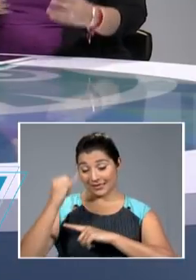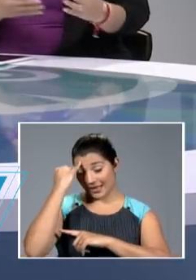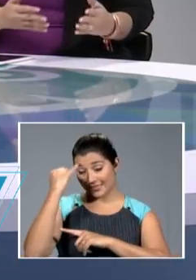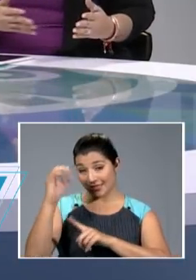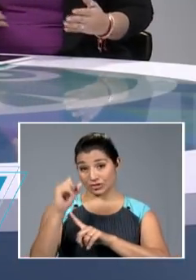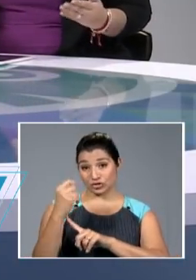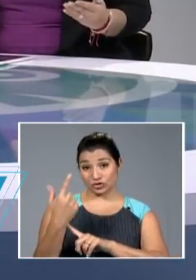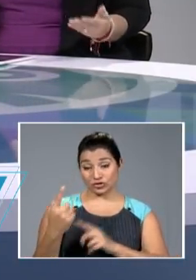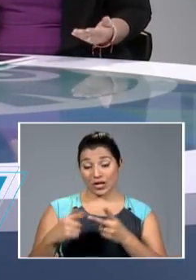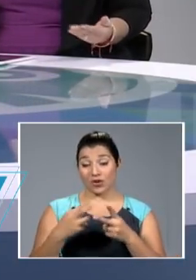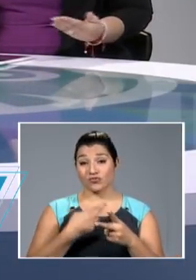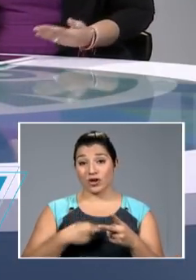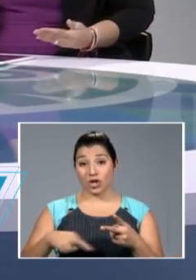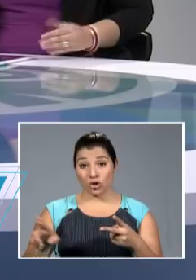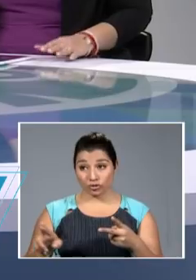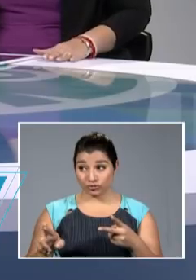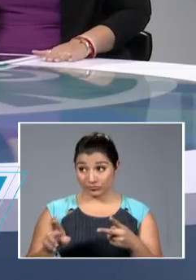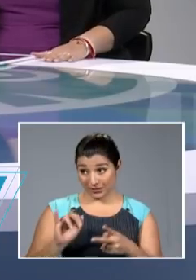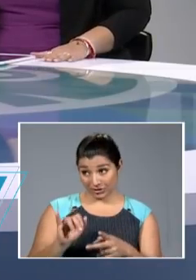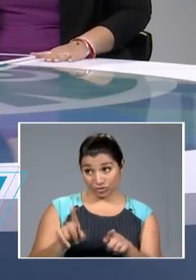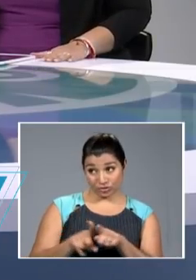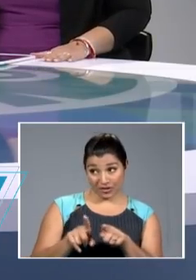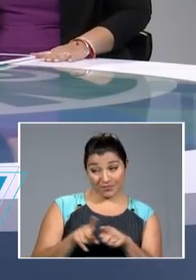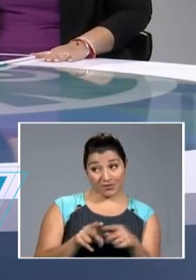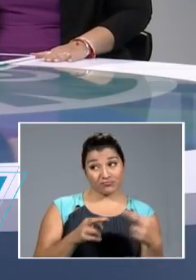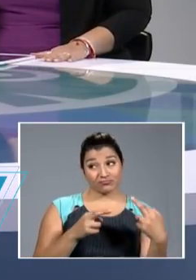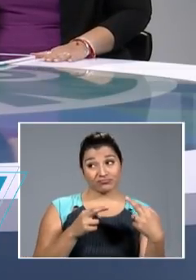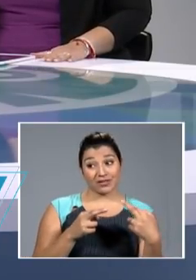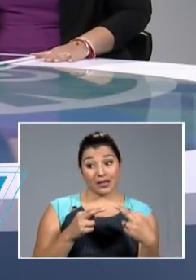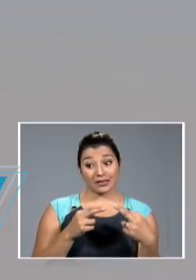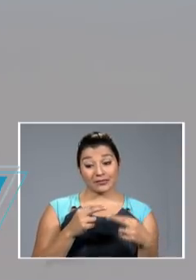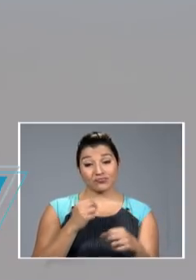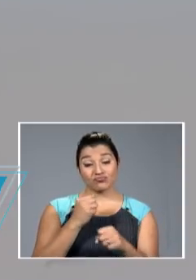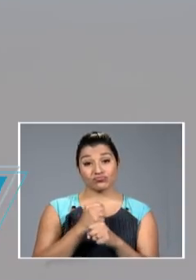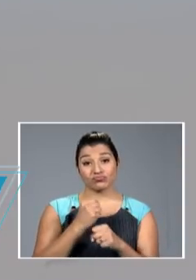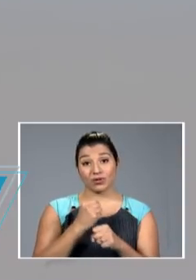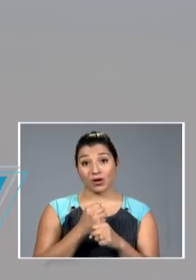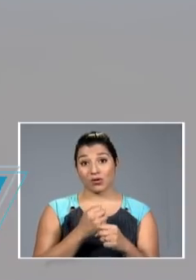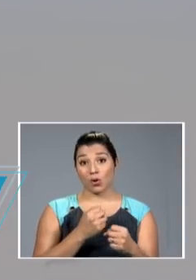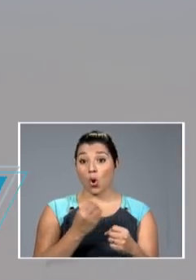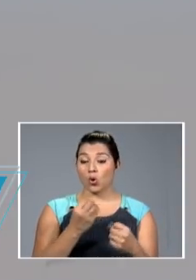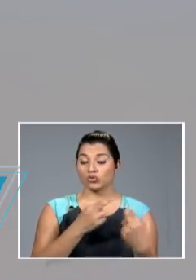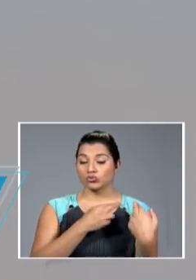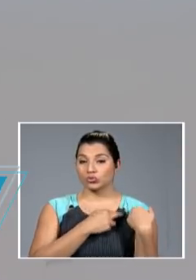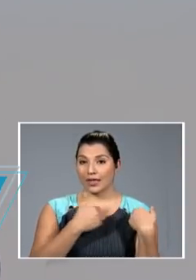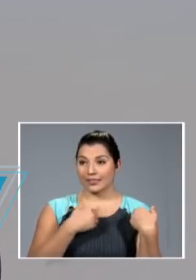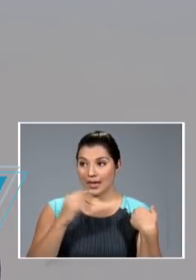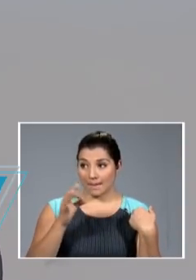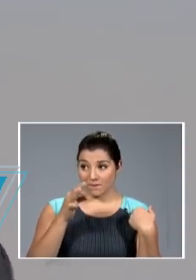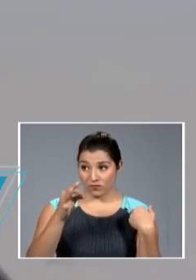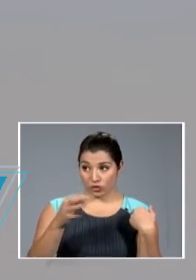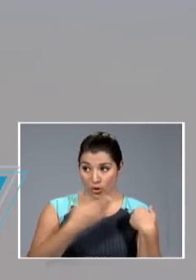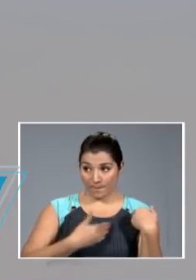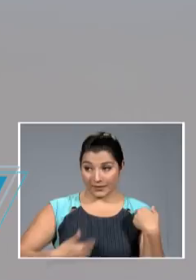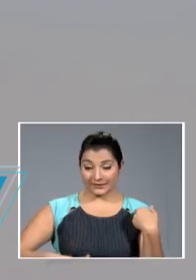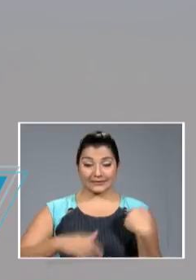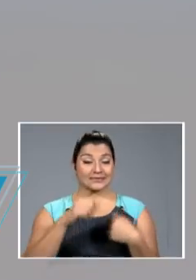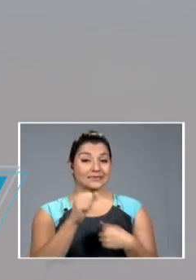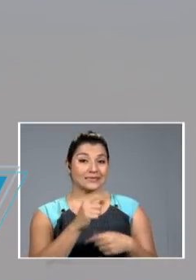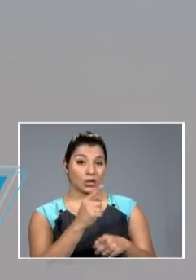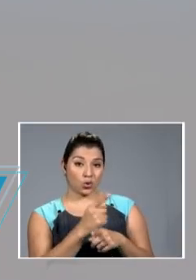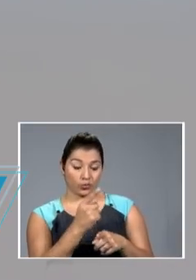y religiosas, también va a ser la tarea del próximo presidente de Costa Rica. Sí, precisamente, digamos, todo lo anterior pasa por lo